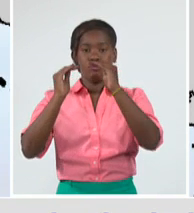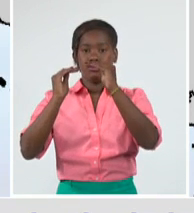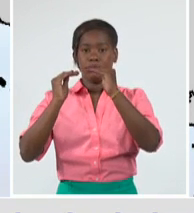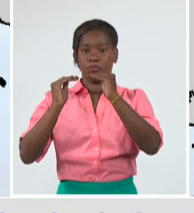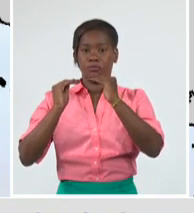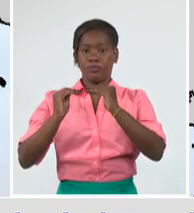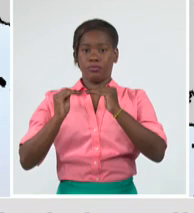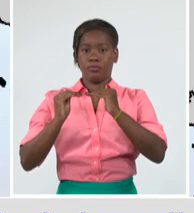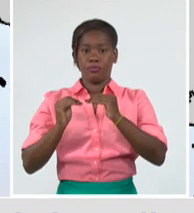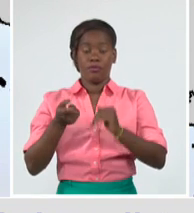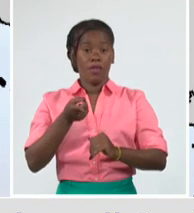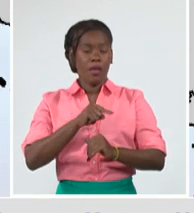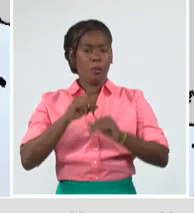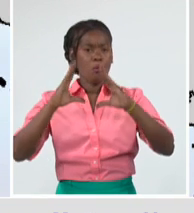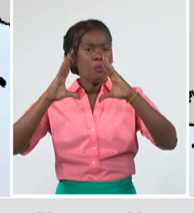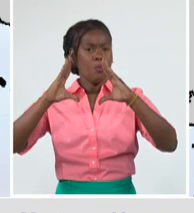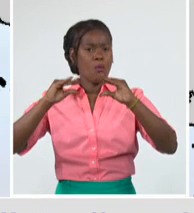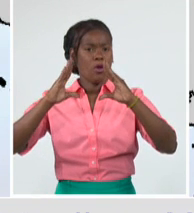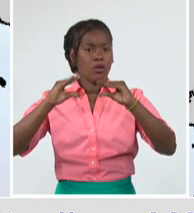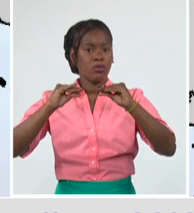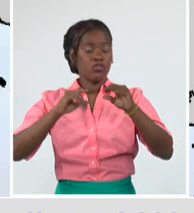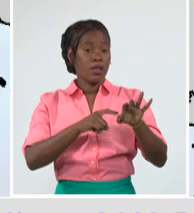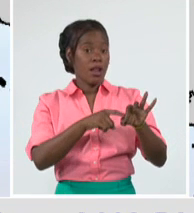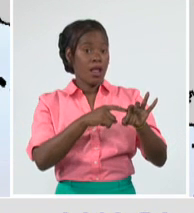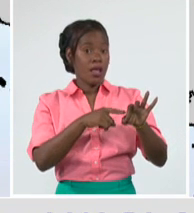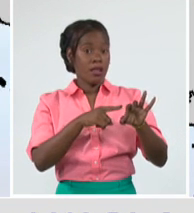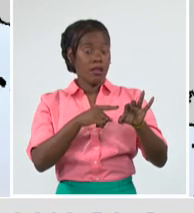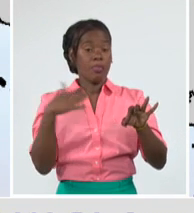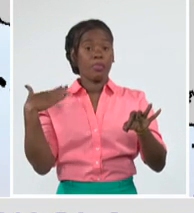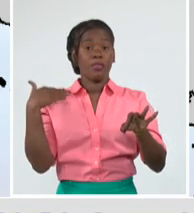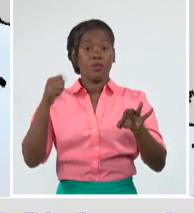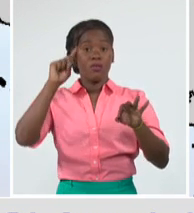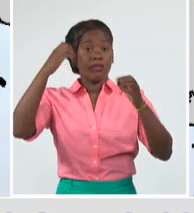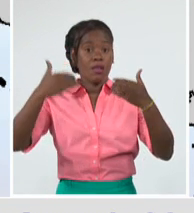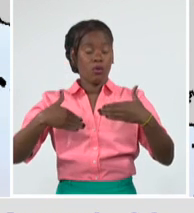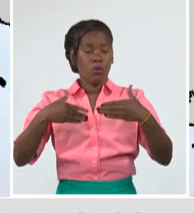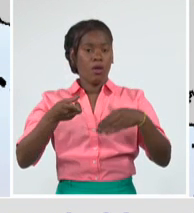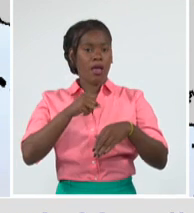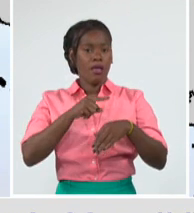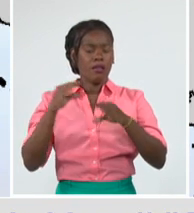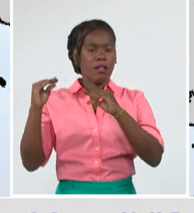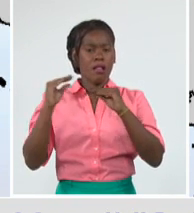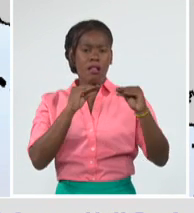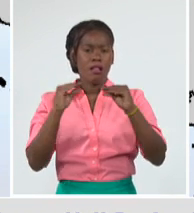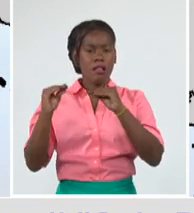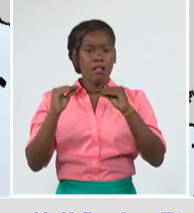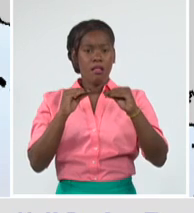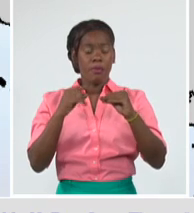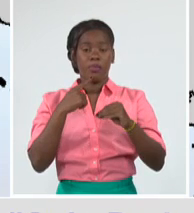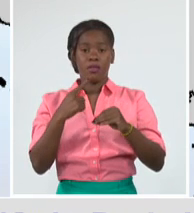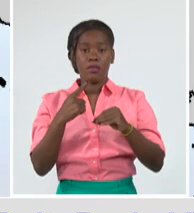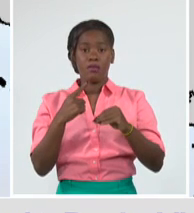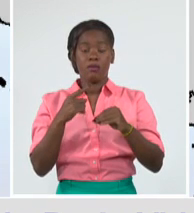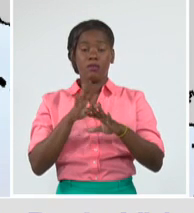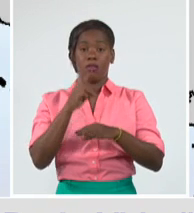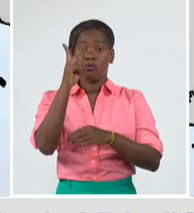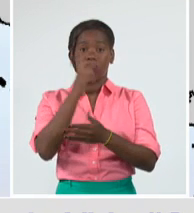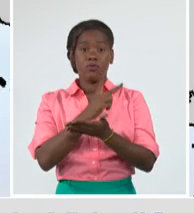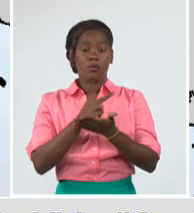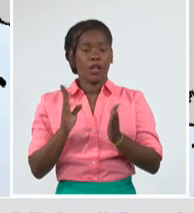municipio especial Isla de la Juventud, director de salud, 14 días consecutivos sin confirmar